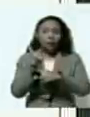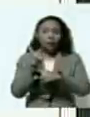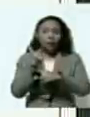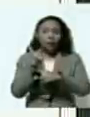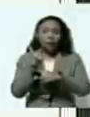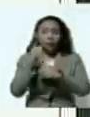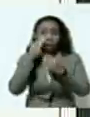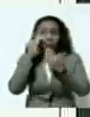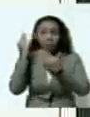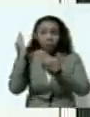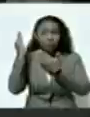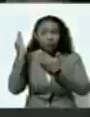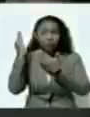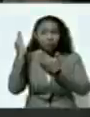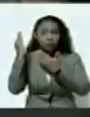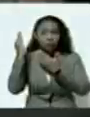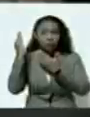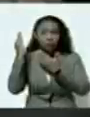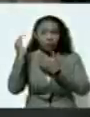esto, A,